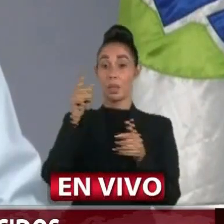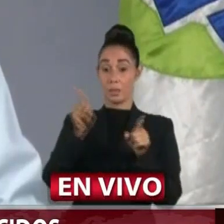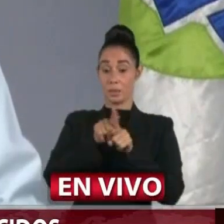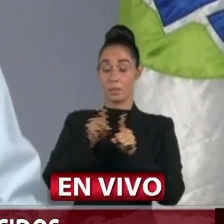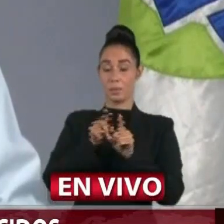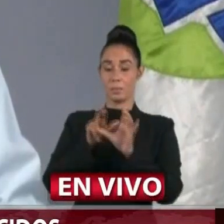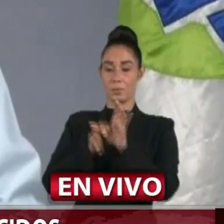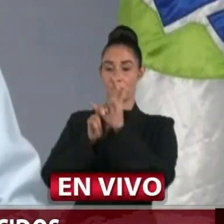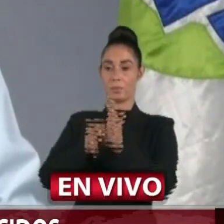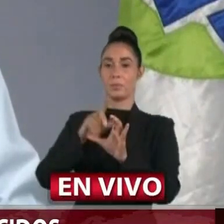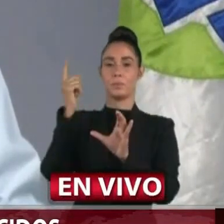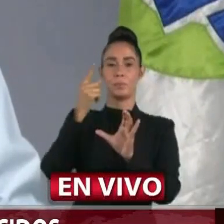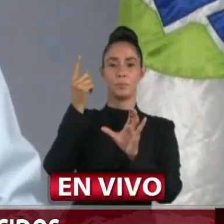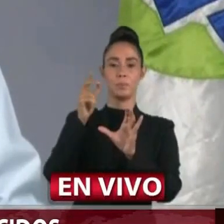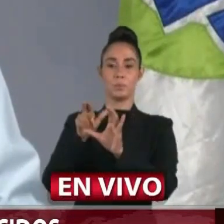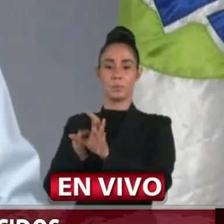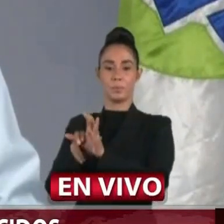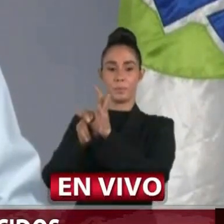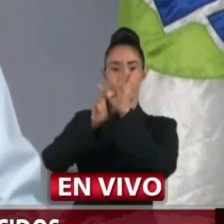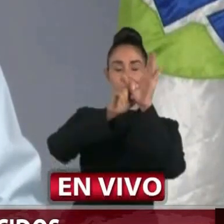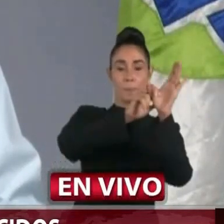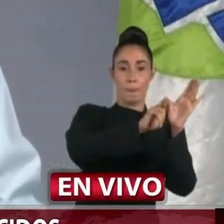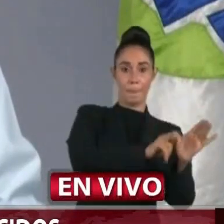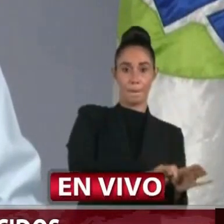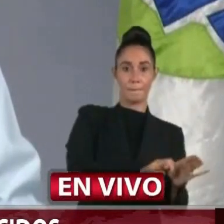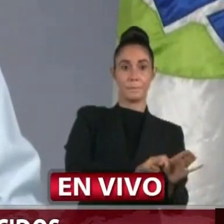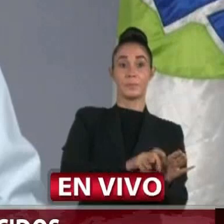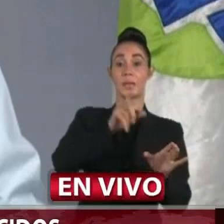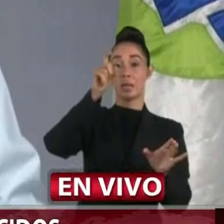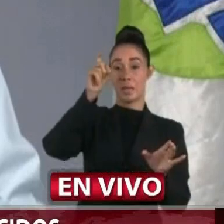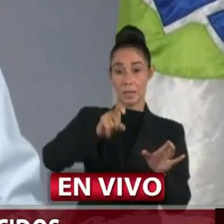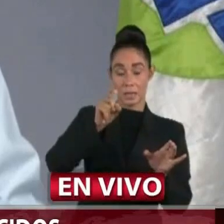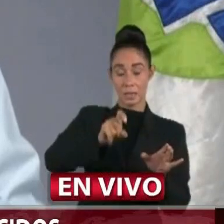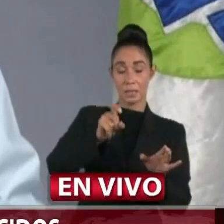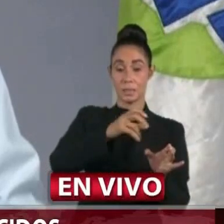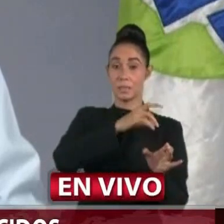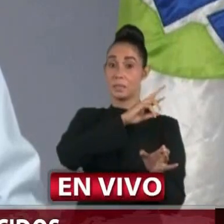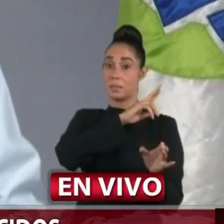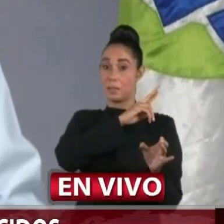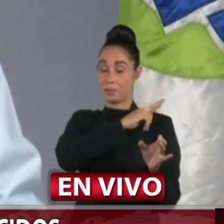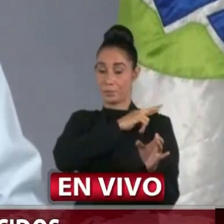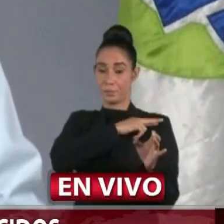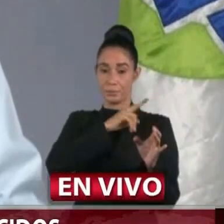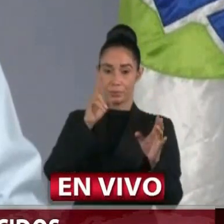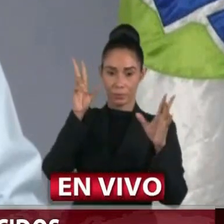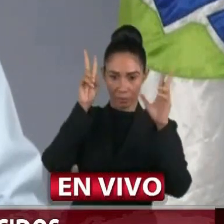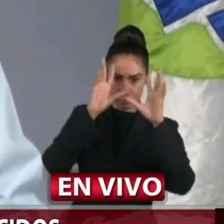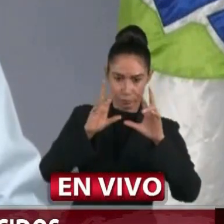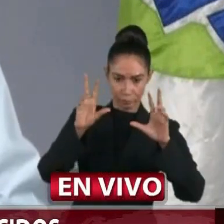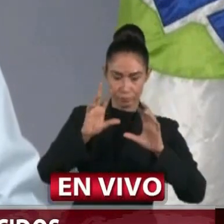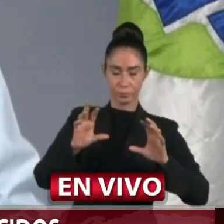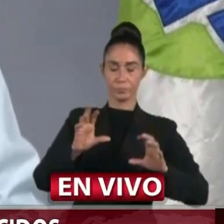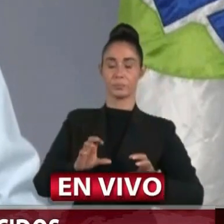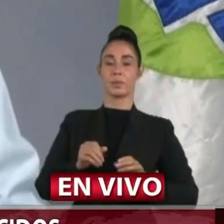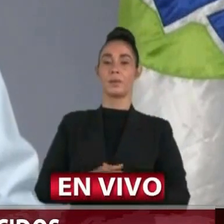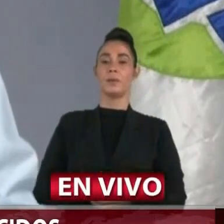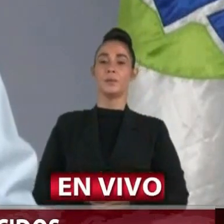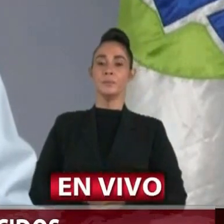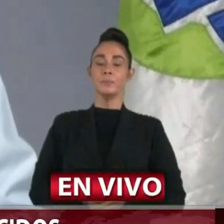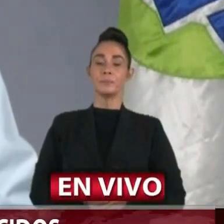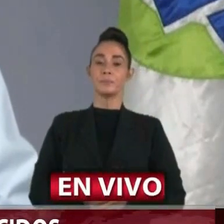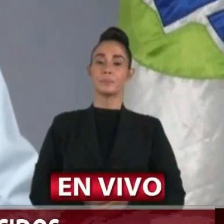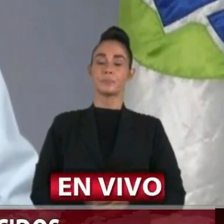ambulancias del CRUE o de otros mecanismos de asistencia. Aplicar las